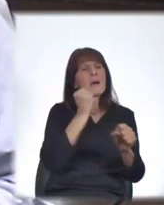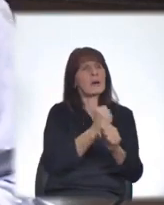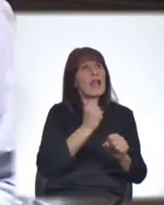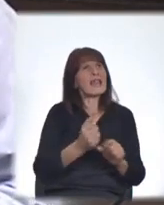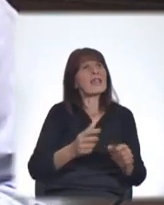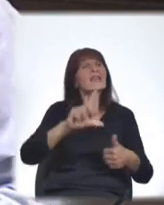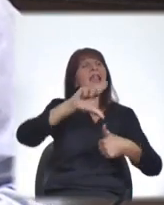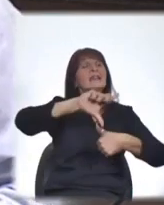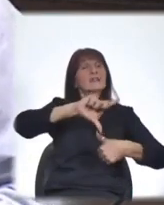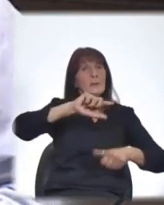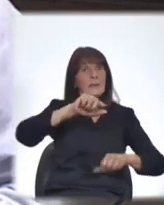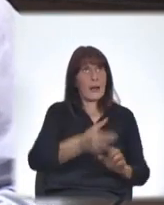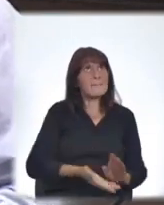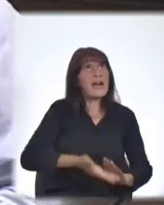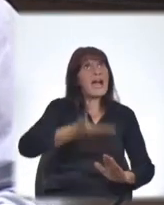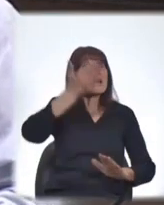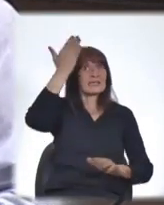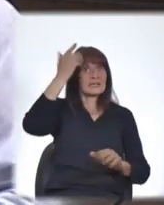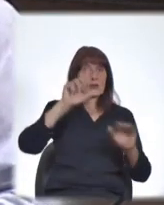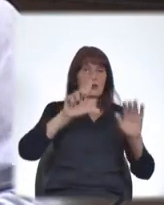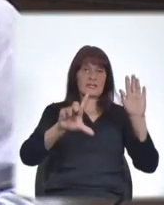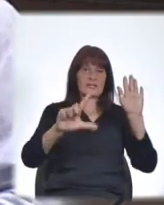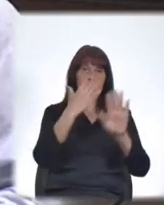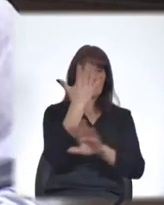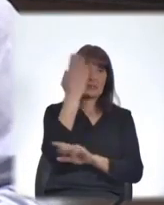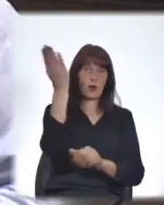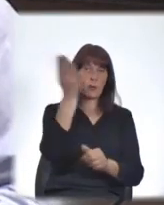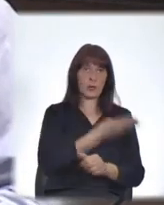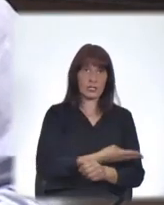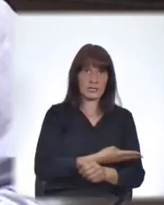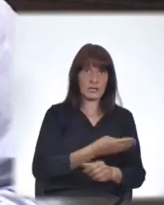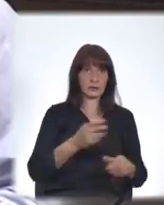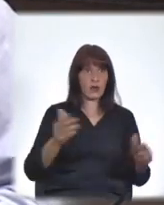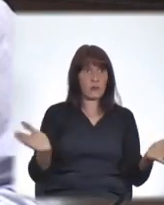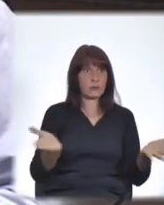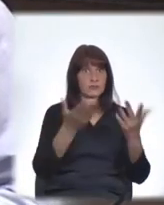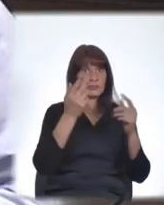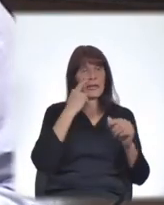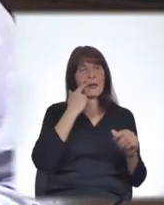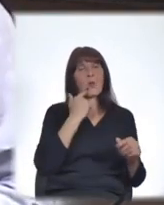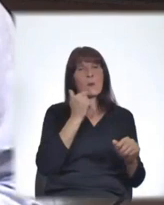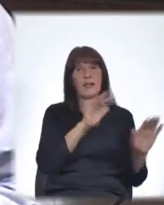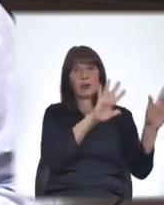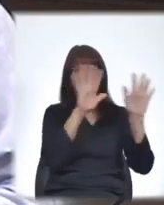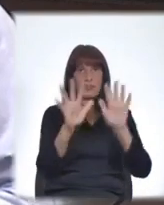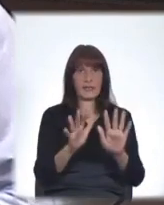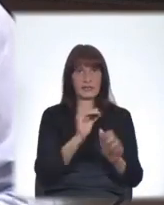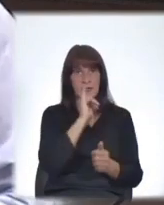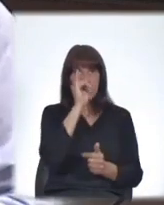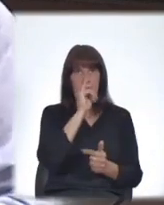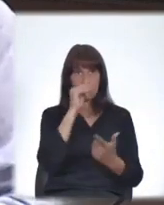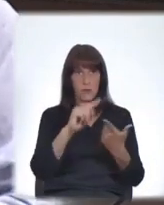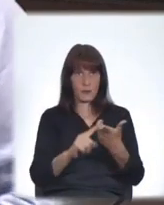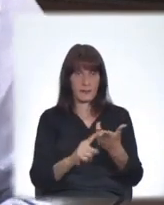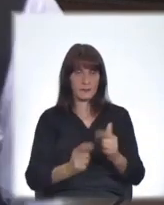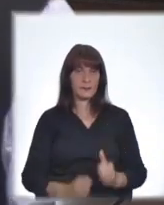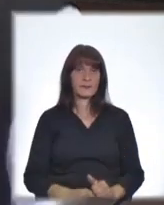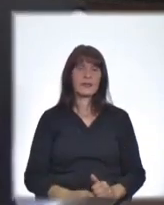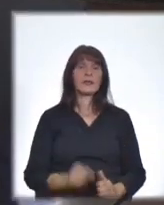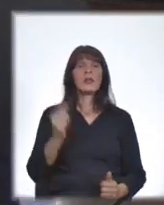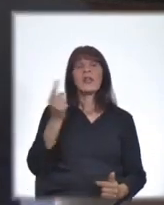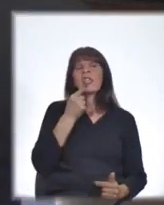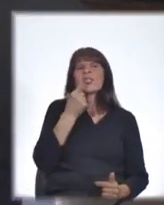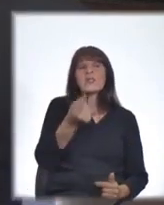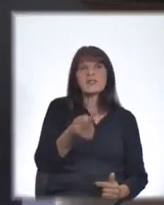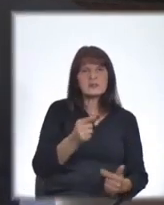Latina, con el 75% de formalidad laboral, en página 10 de dicho informe. Dice